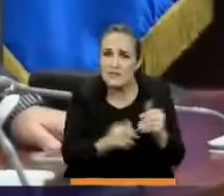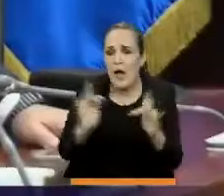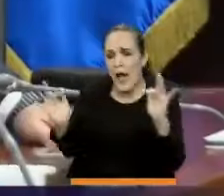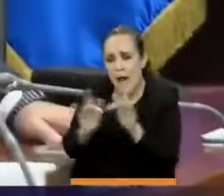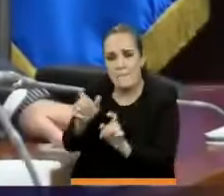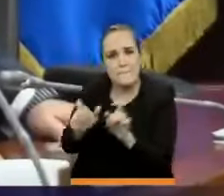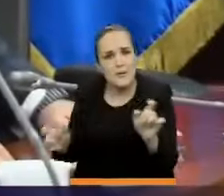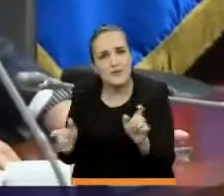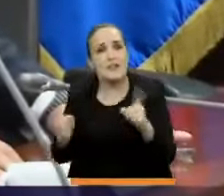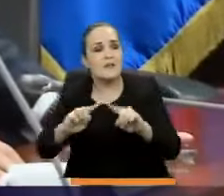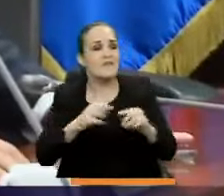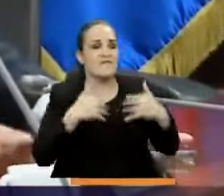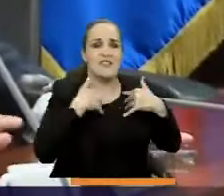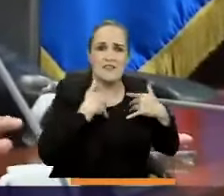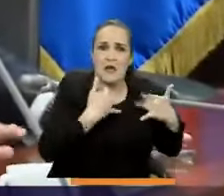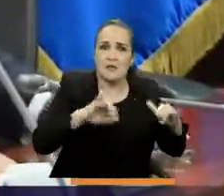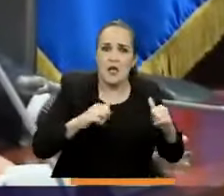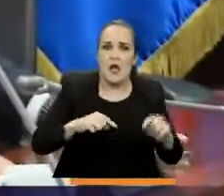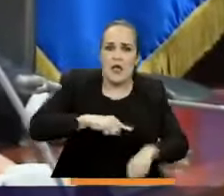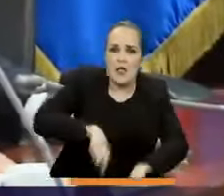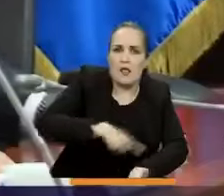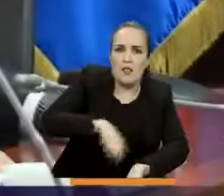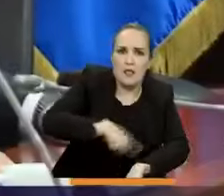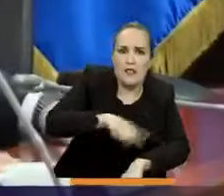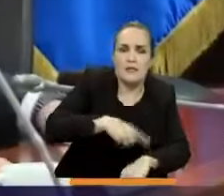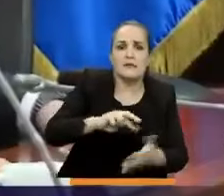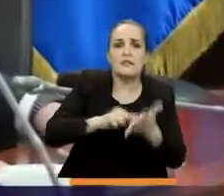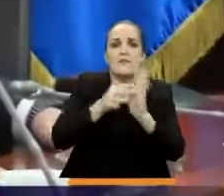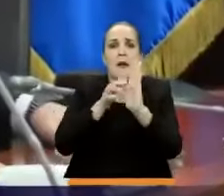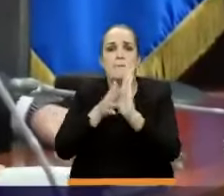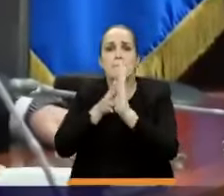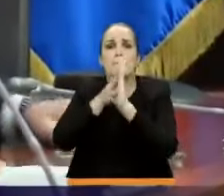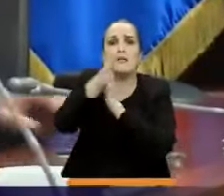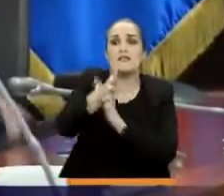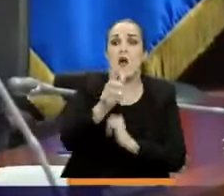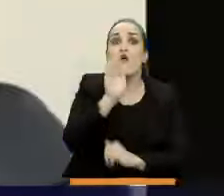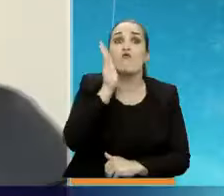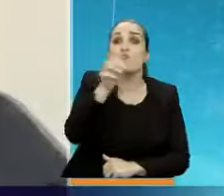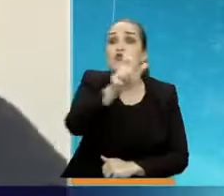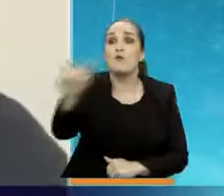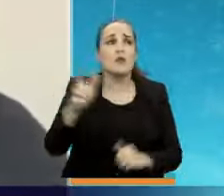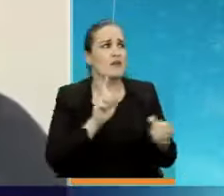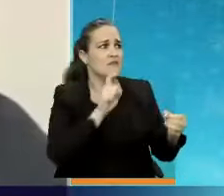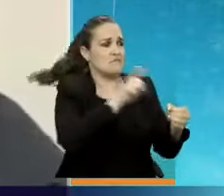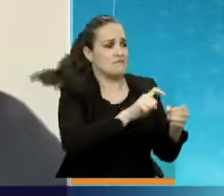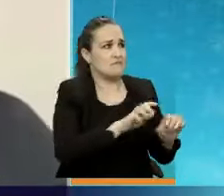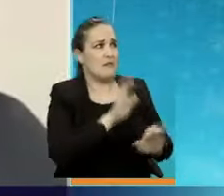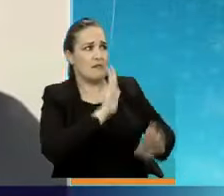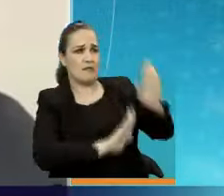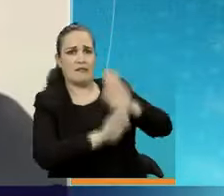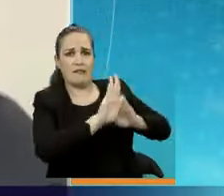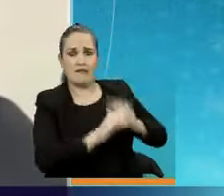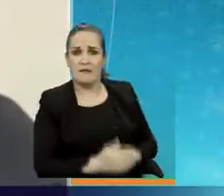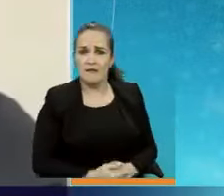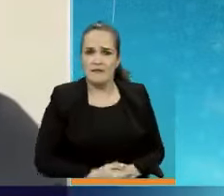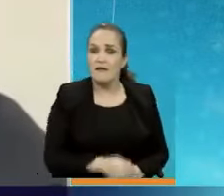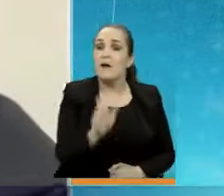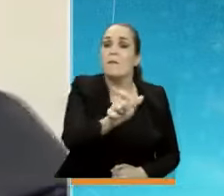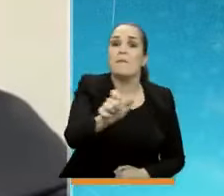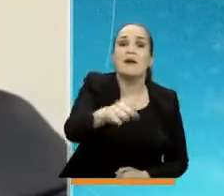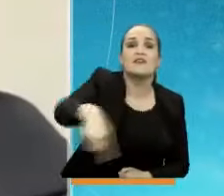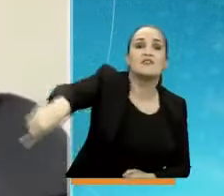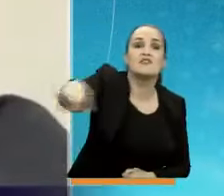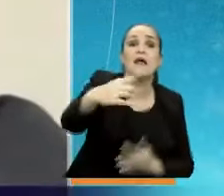las víctimas. De lo contrario, se enviaría un pésimo mensaje a los posibles nuevos desmovilizados. ¿Cuál mensaje le estamos mandando a los